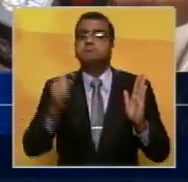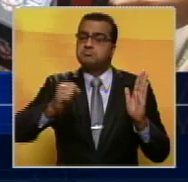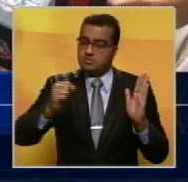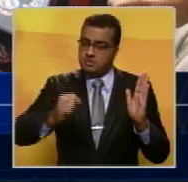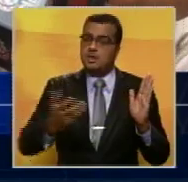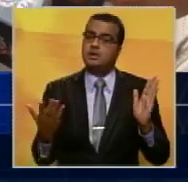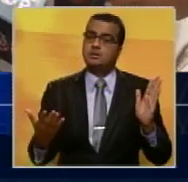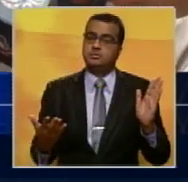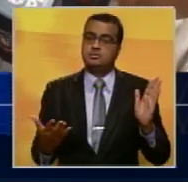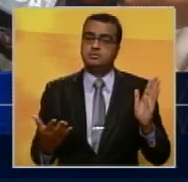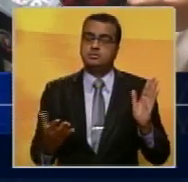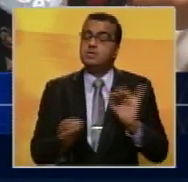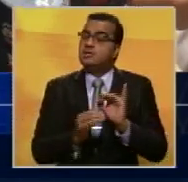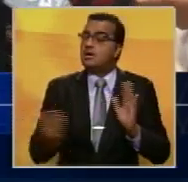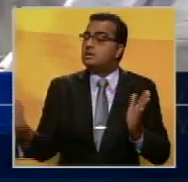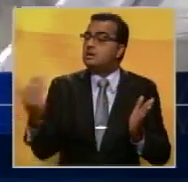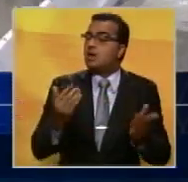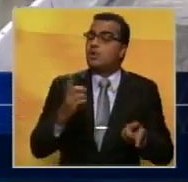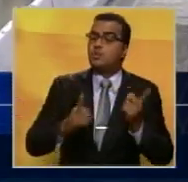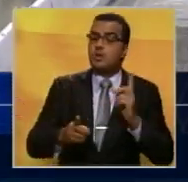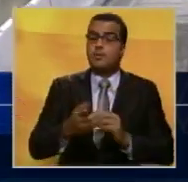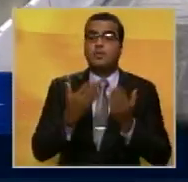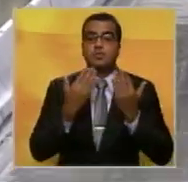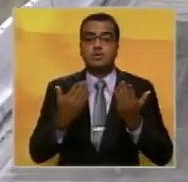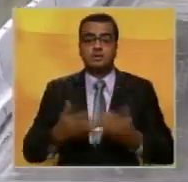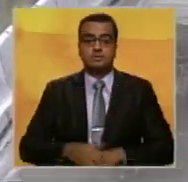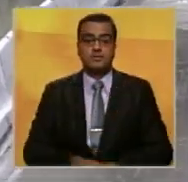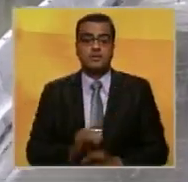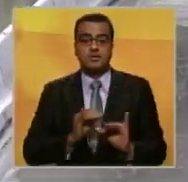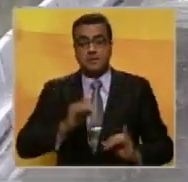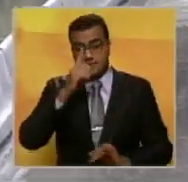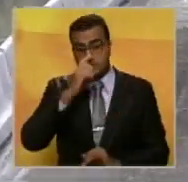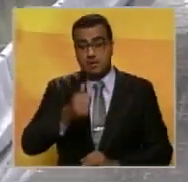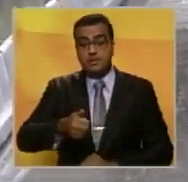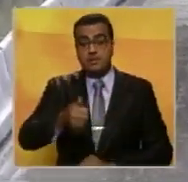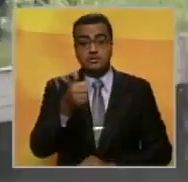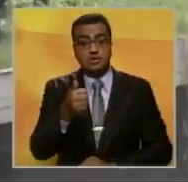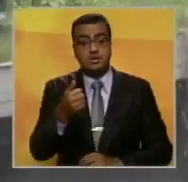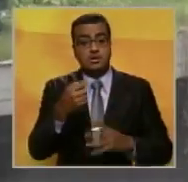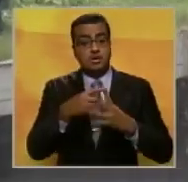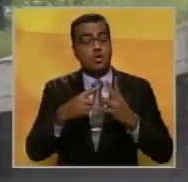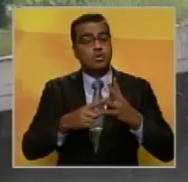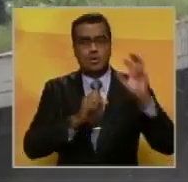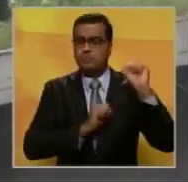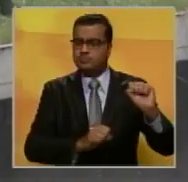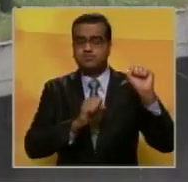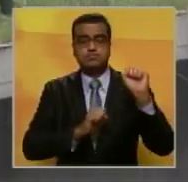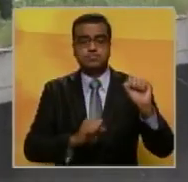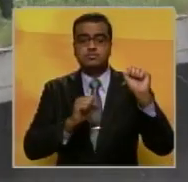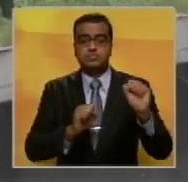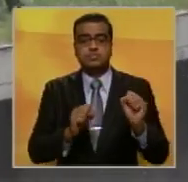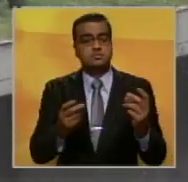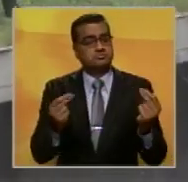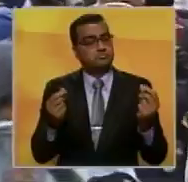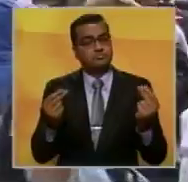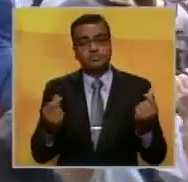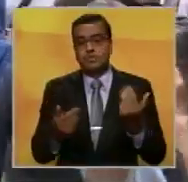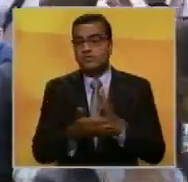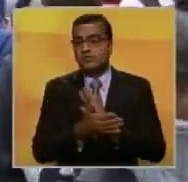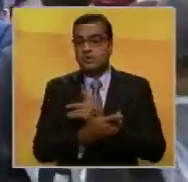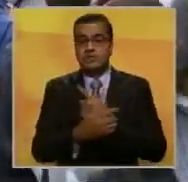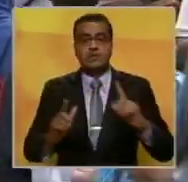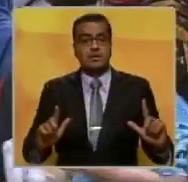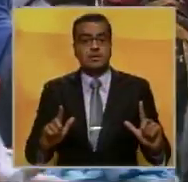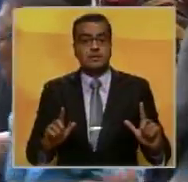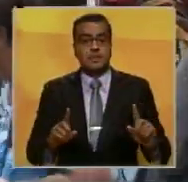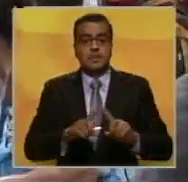sí, si ya le han llegado varias veces. Al final, los adultos mayores y demás manifestantes fueron dejando la Avenida Libertador,